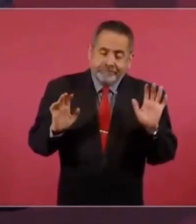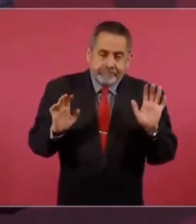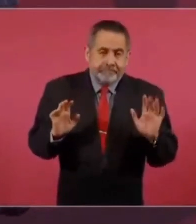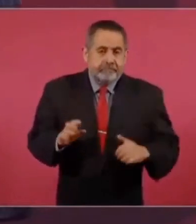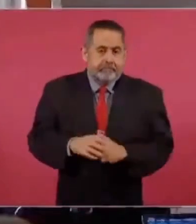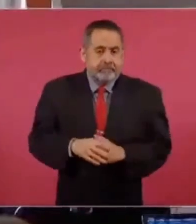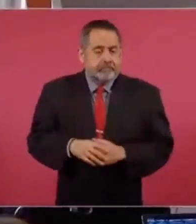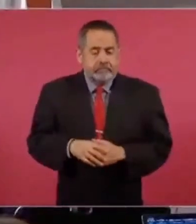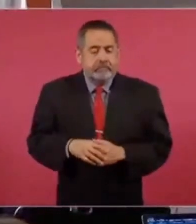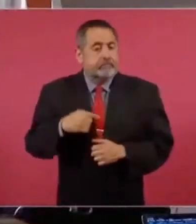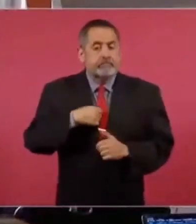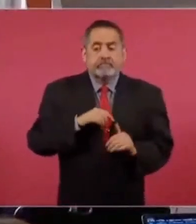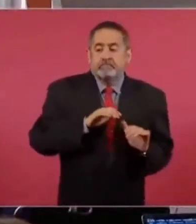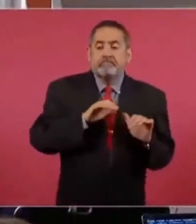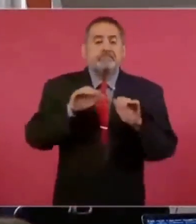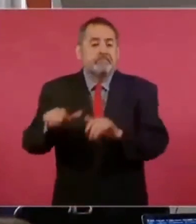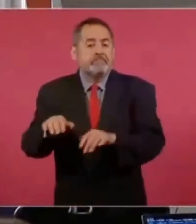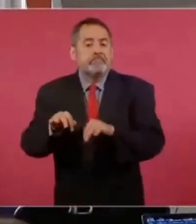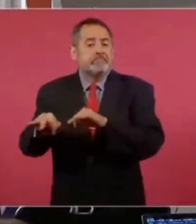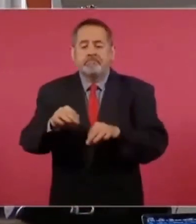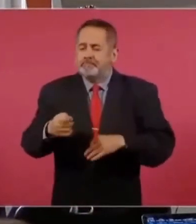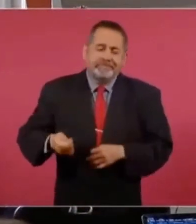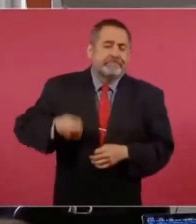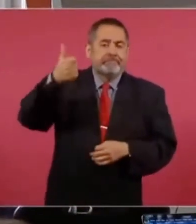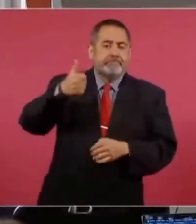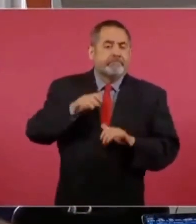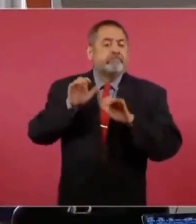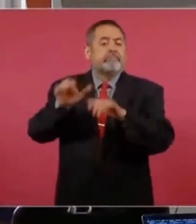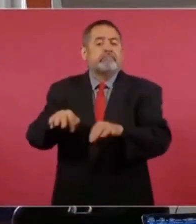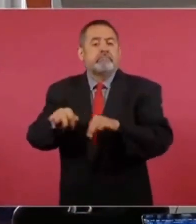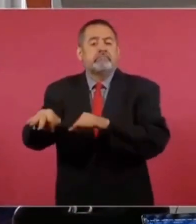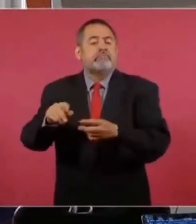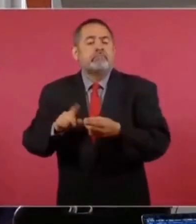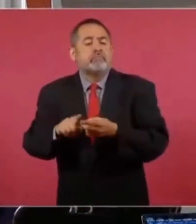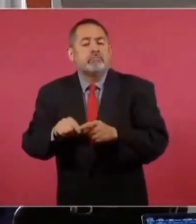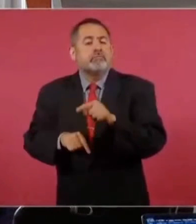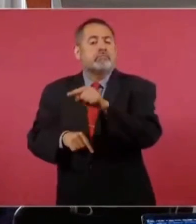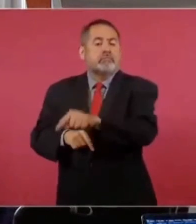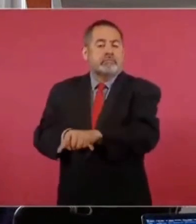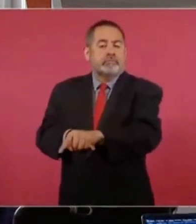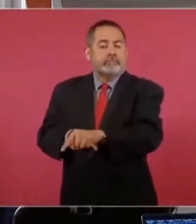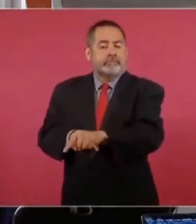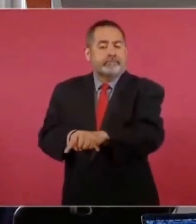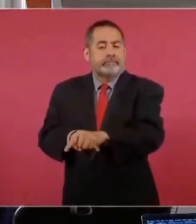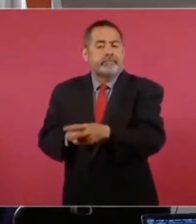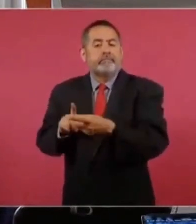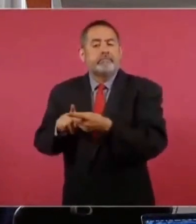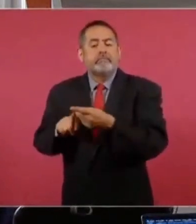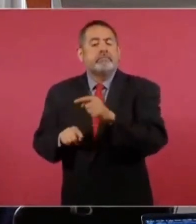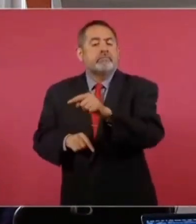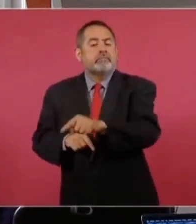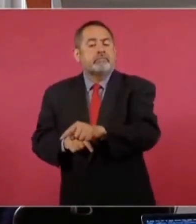Y mi primer trabajo fue